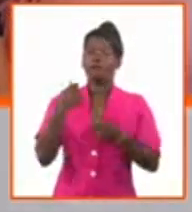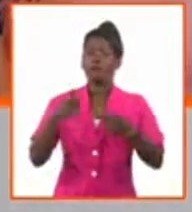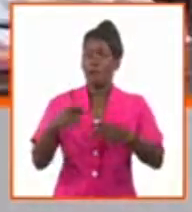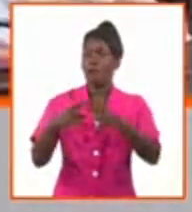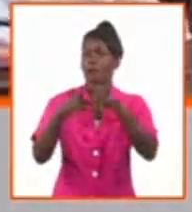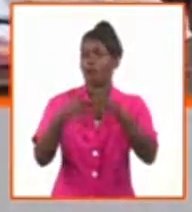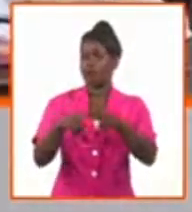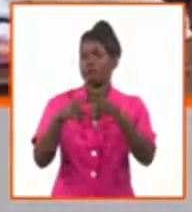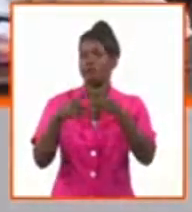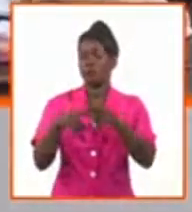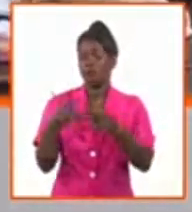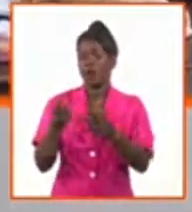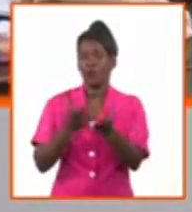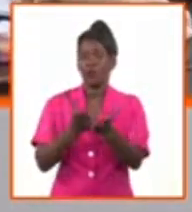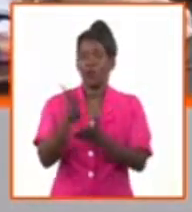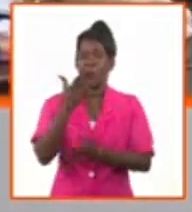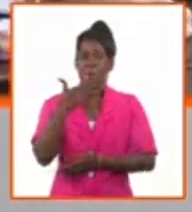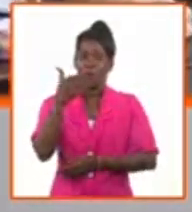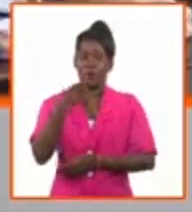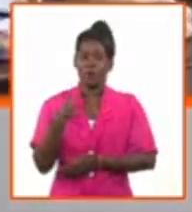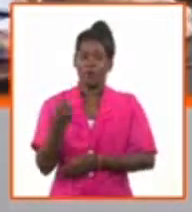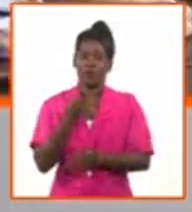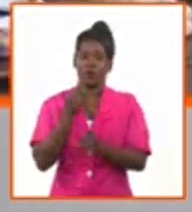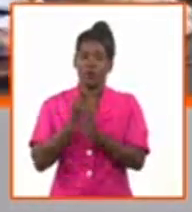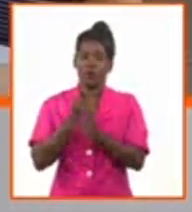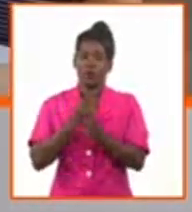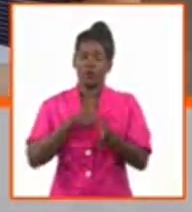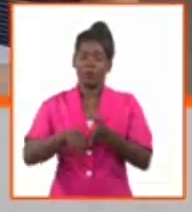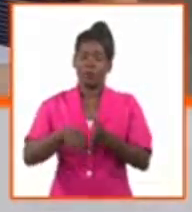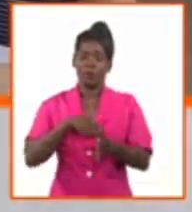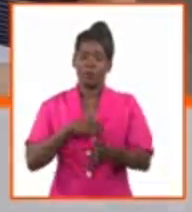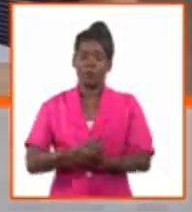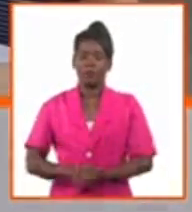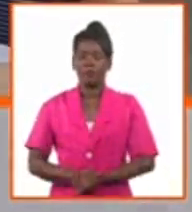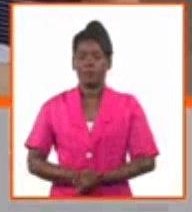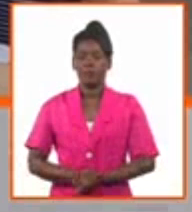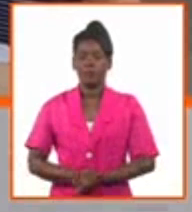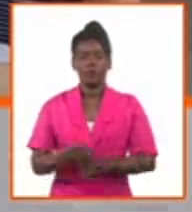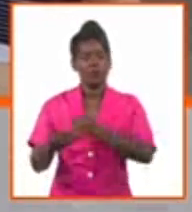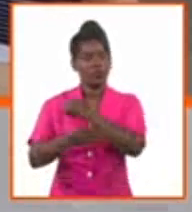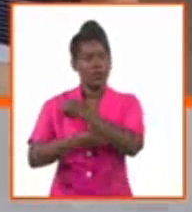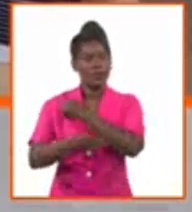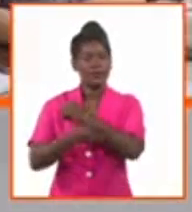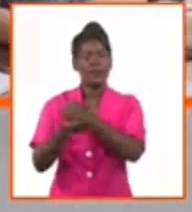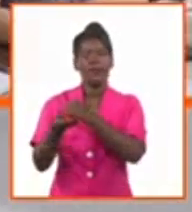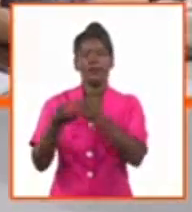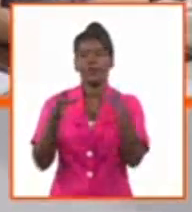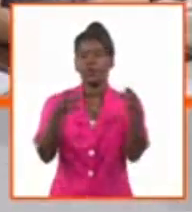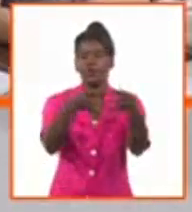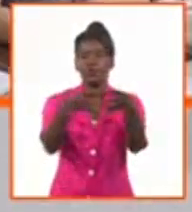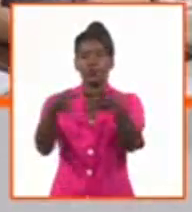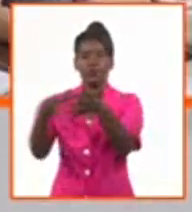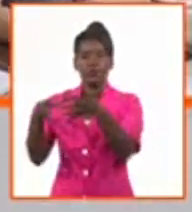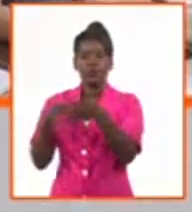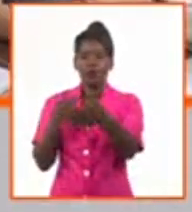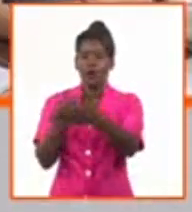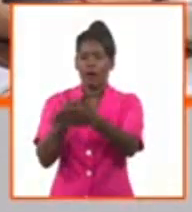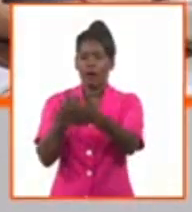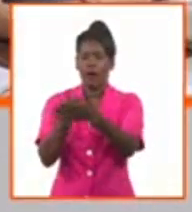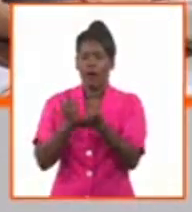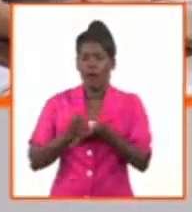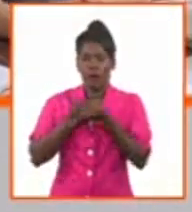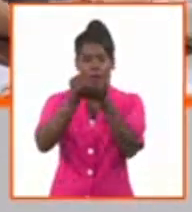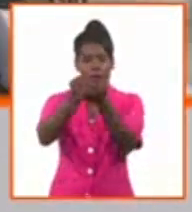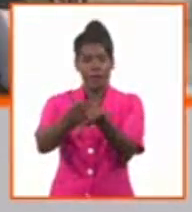nuestros problemas y poder accionar colectivamente para solucionarlos. Fortalecer los movimientos extensionistas